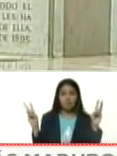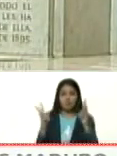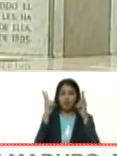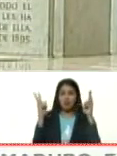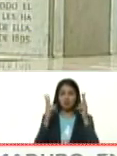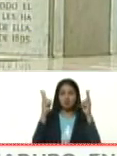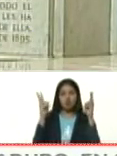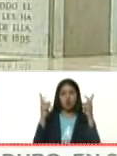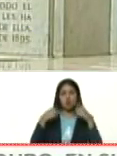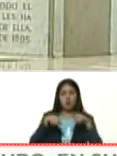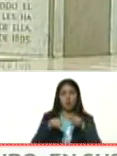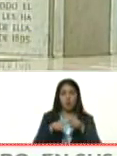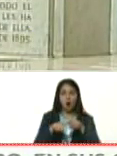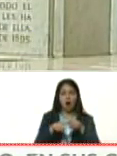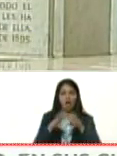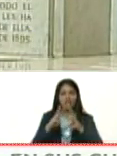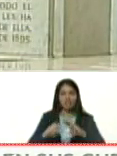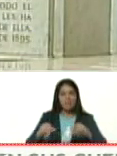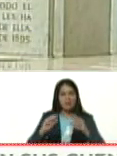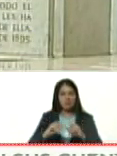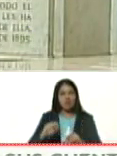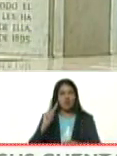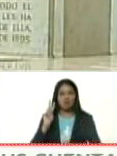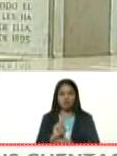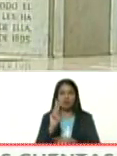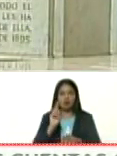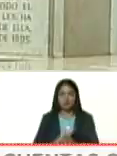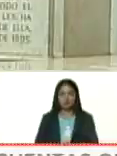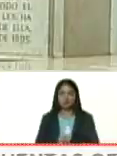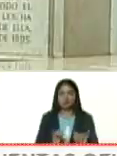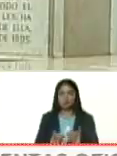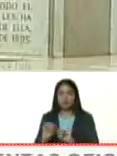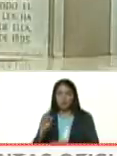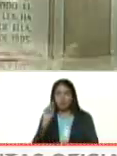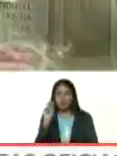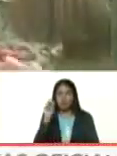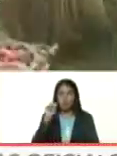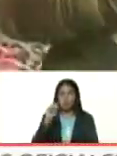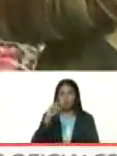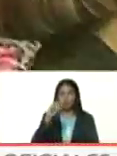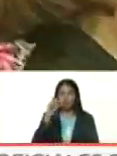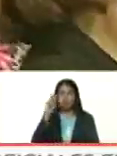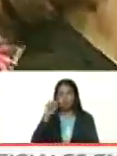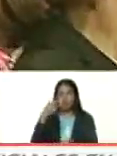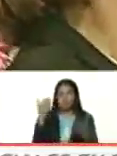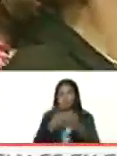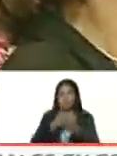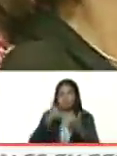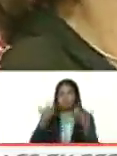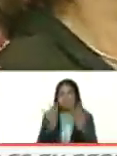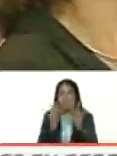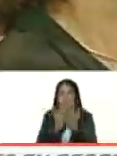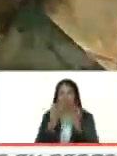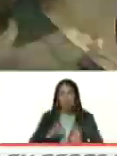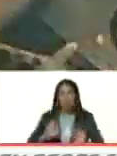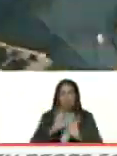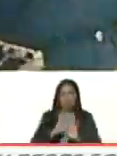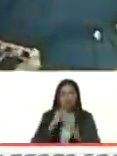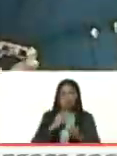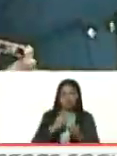de Pantano de Vargas. Aún Rondón no ha peleado. Quedó en la expresión,